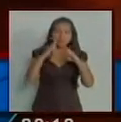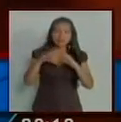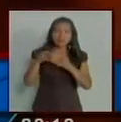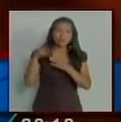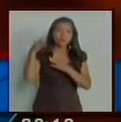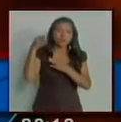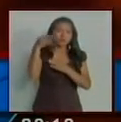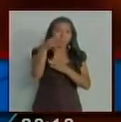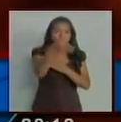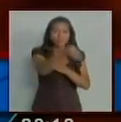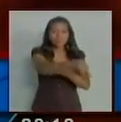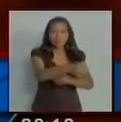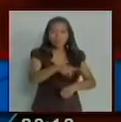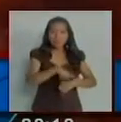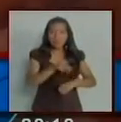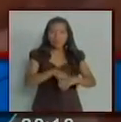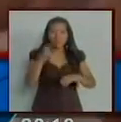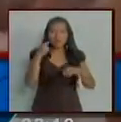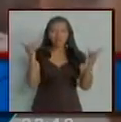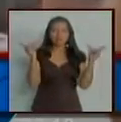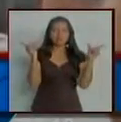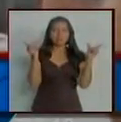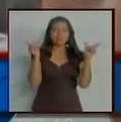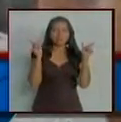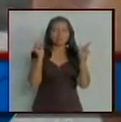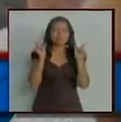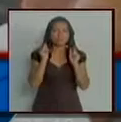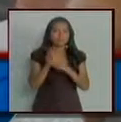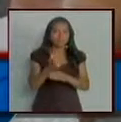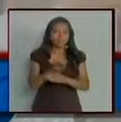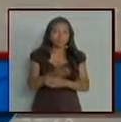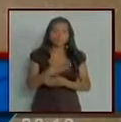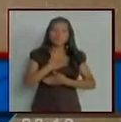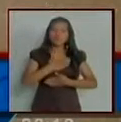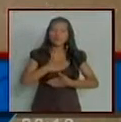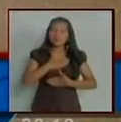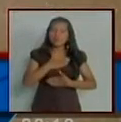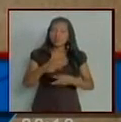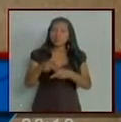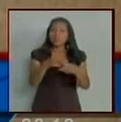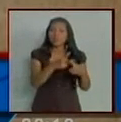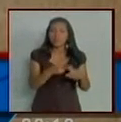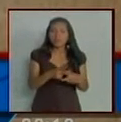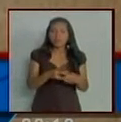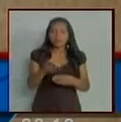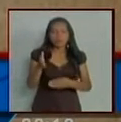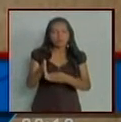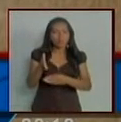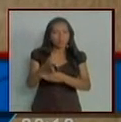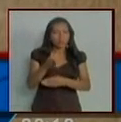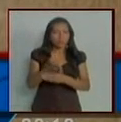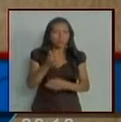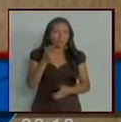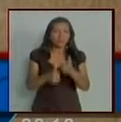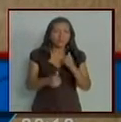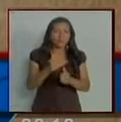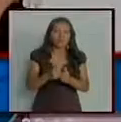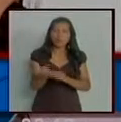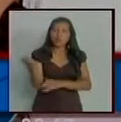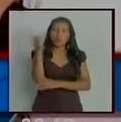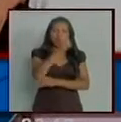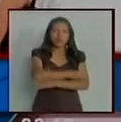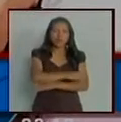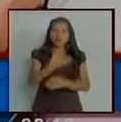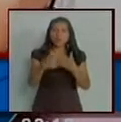sí están dañando la audición. Entonces, evitar, yo sugeriría, ¿no? O por más de que esté con volumen bajo,